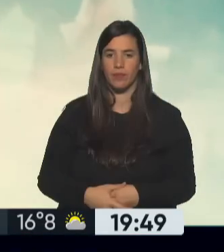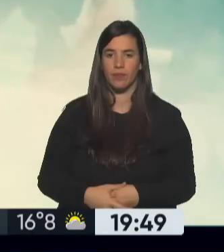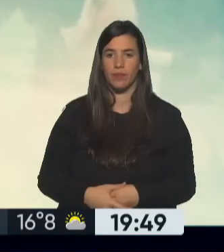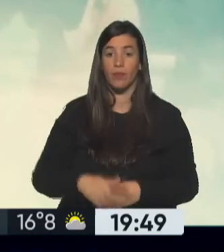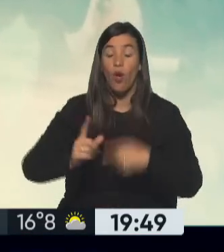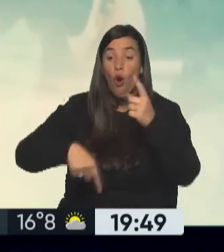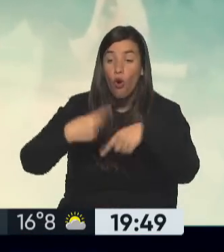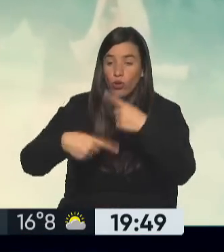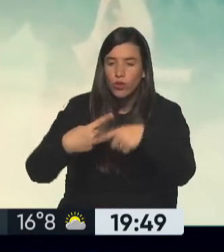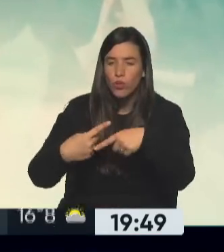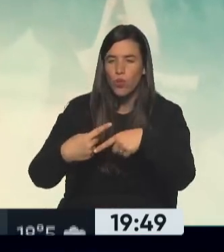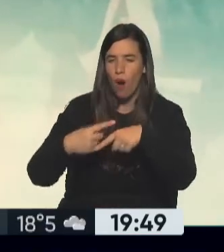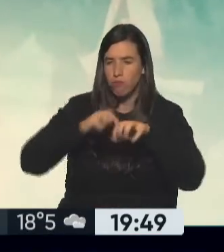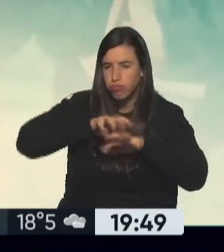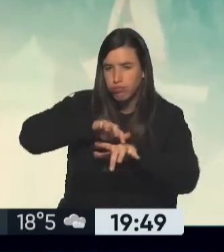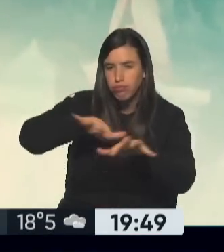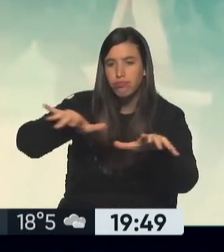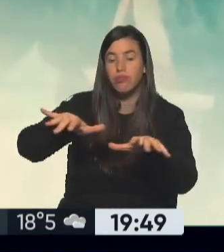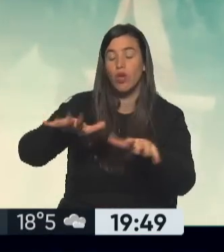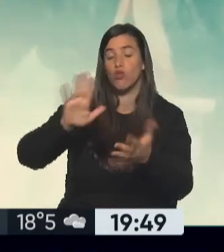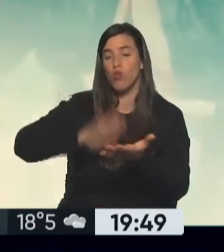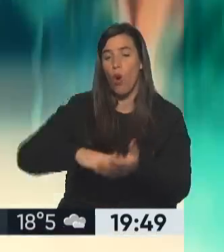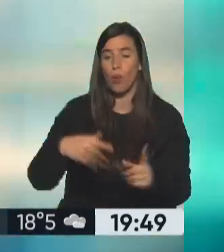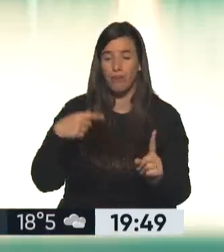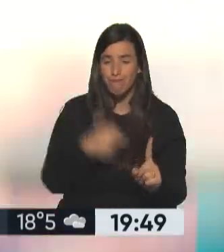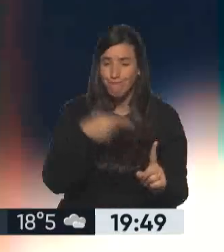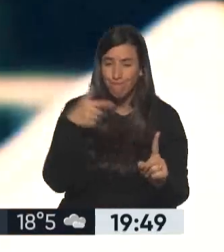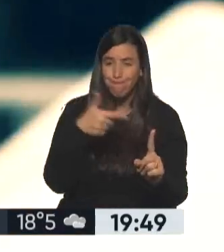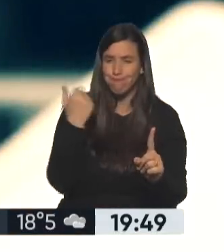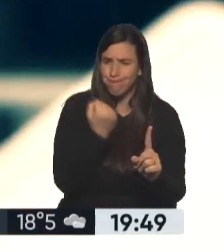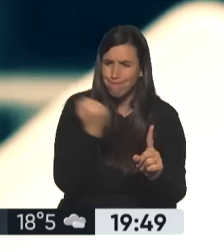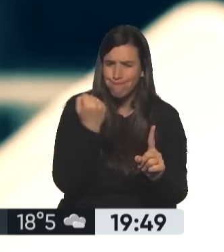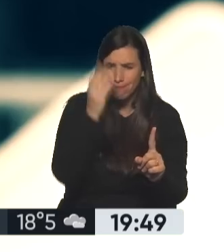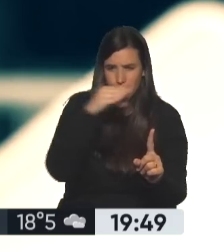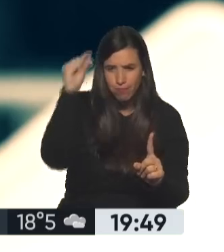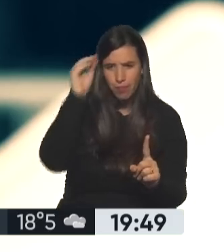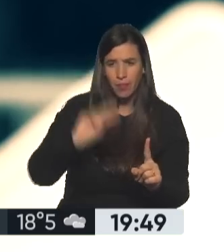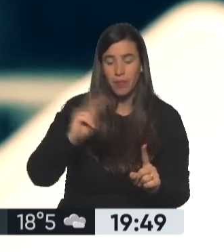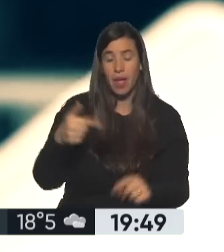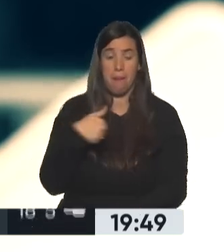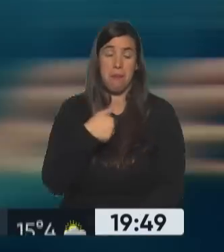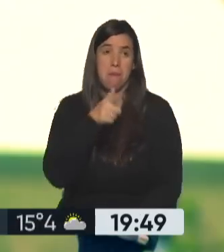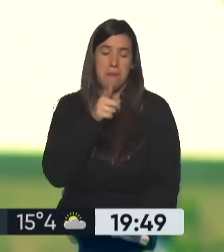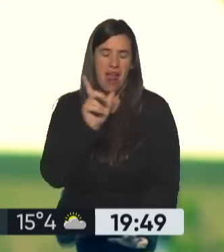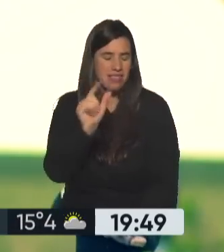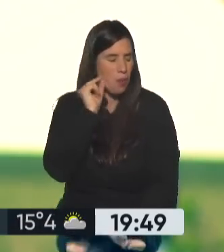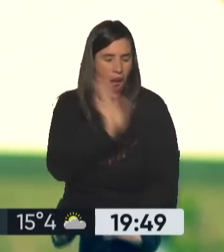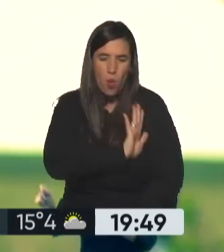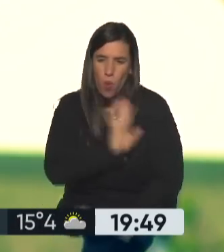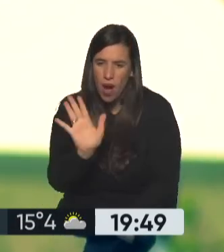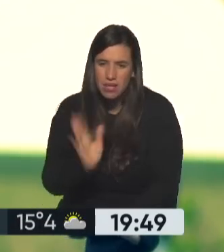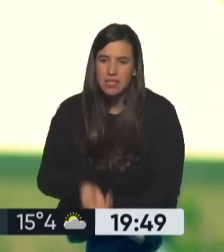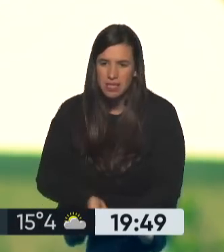Siguen las repercusiones por el intento de homicidio contra la vicepresidenta Cristina Fernández de Kirchner. Me parece algo vergonzoso. En